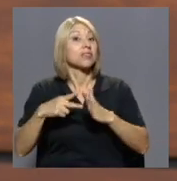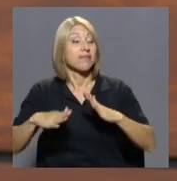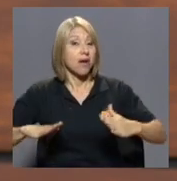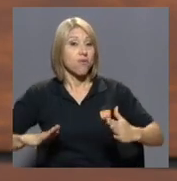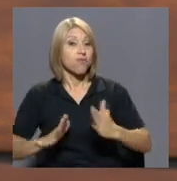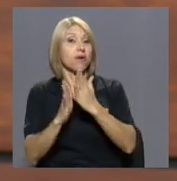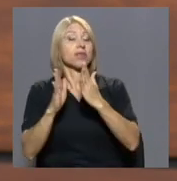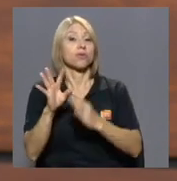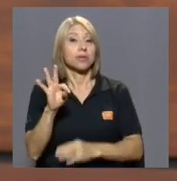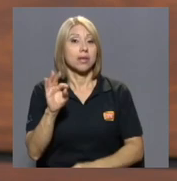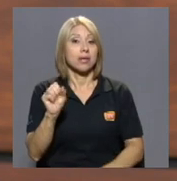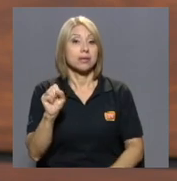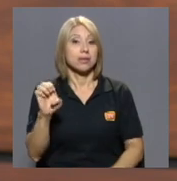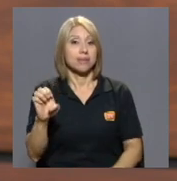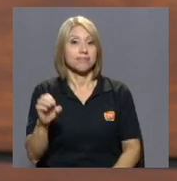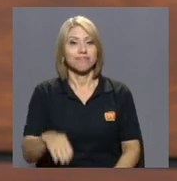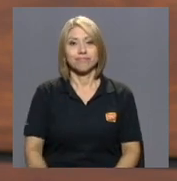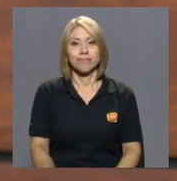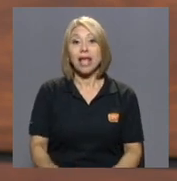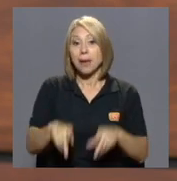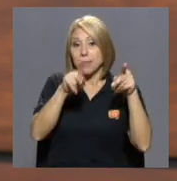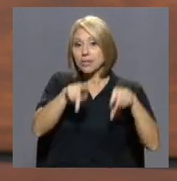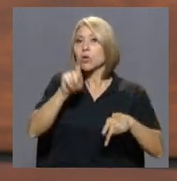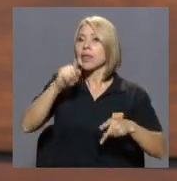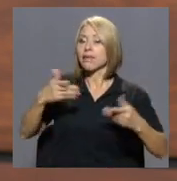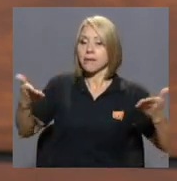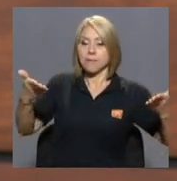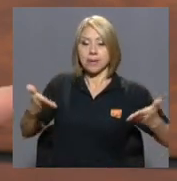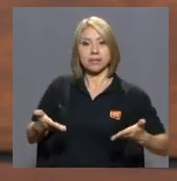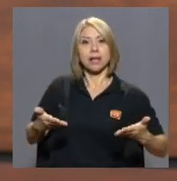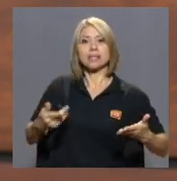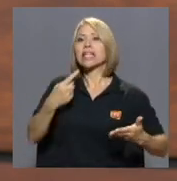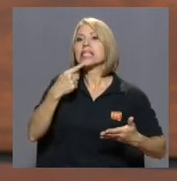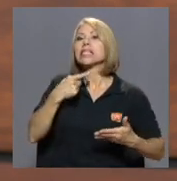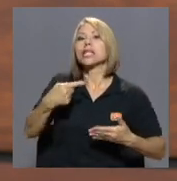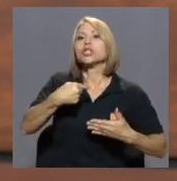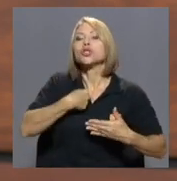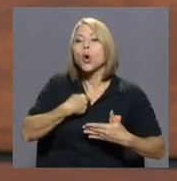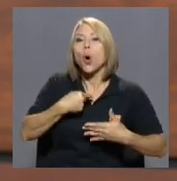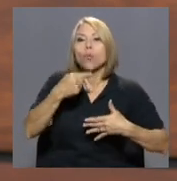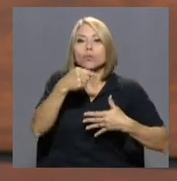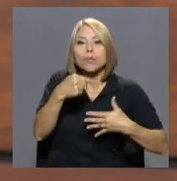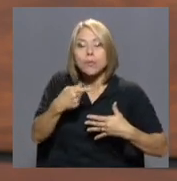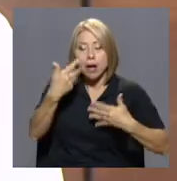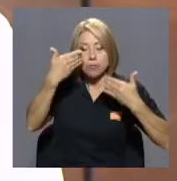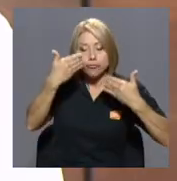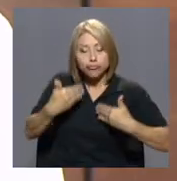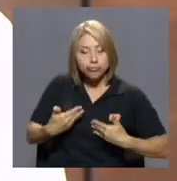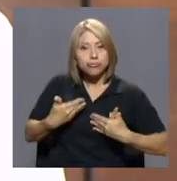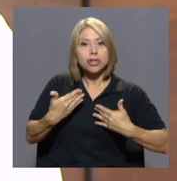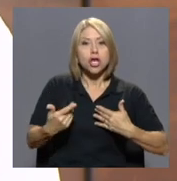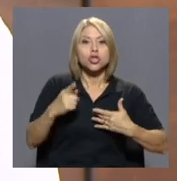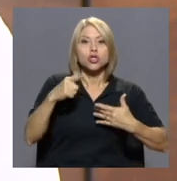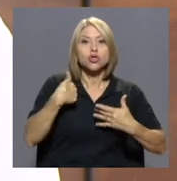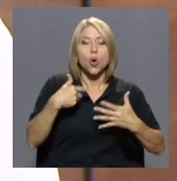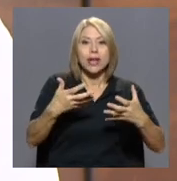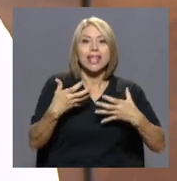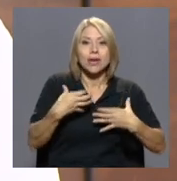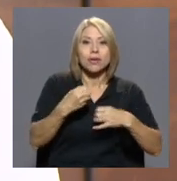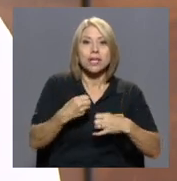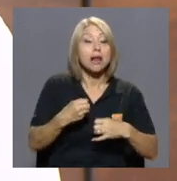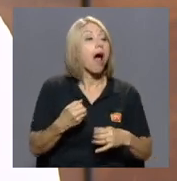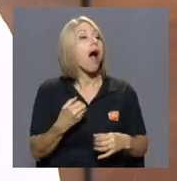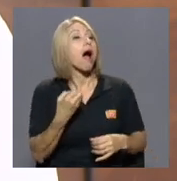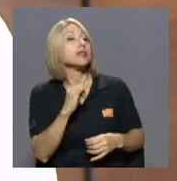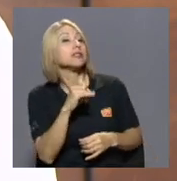hacer, porque uh-huh. también nos interesa saber, bueno, si usted llega a diputado, ¿qué? Uh-huh. No, y creo que es muy valioso porque lo que usted también me